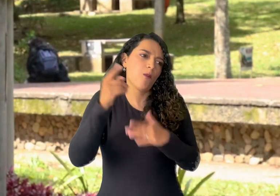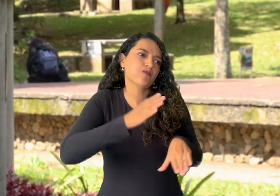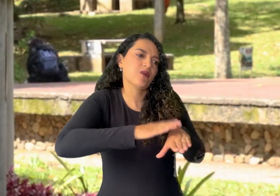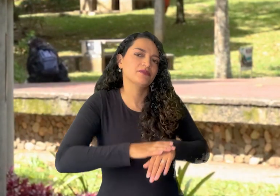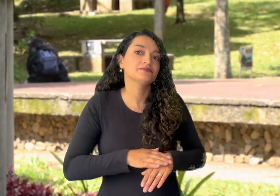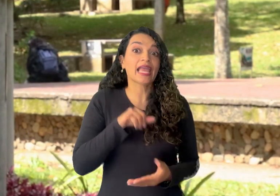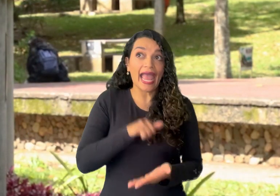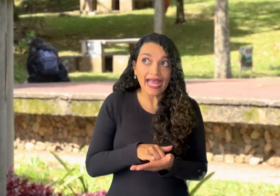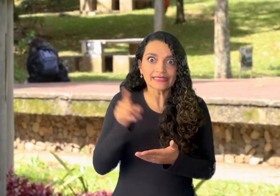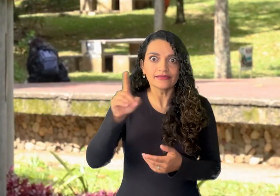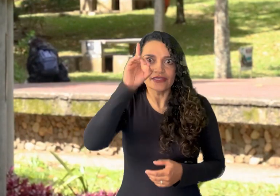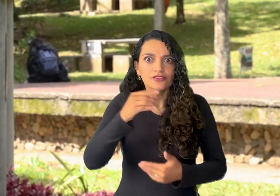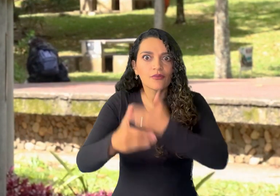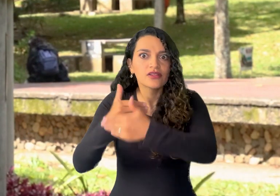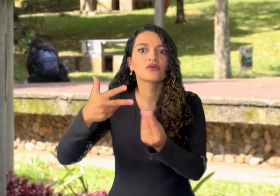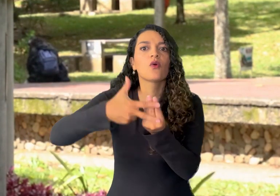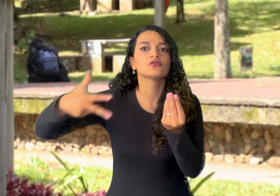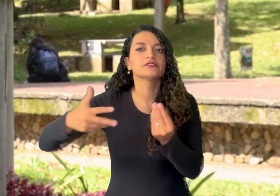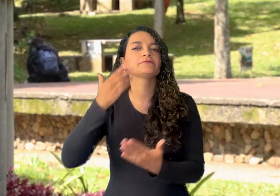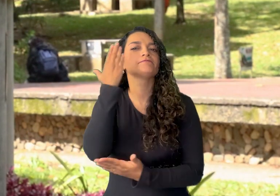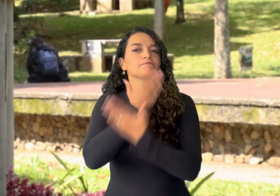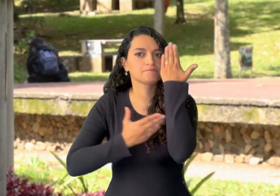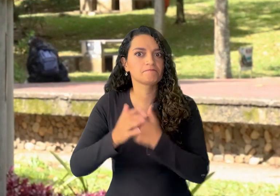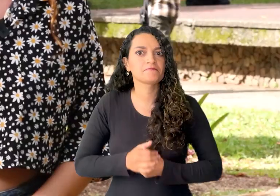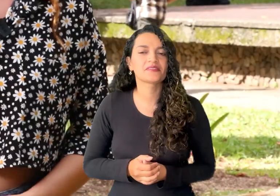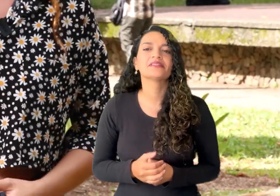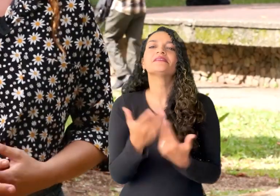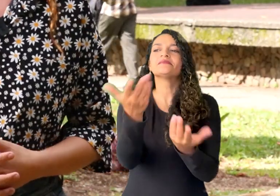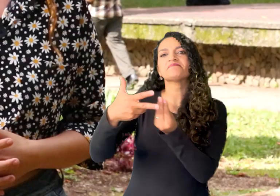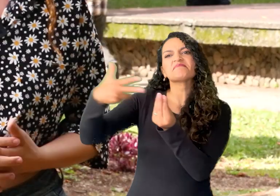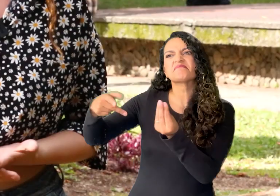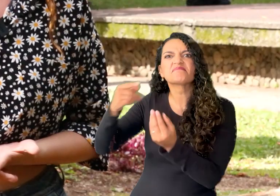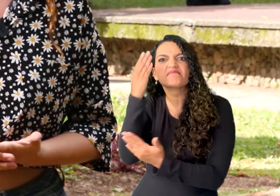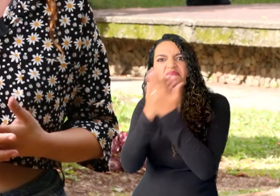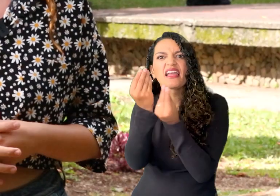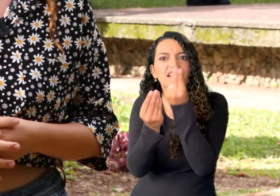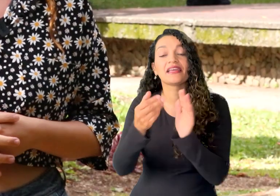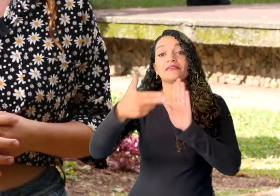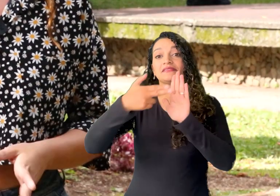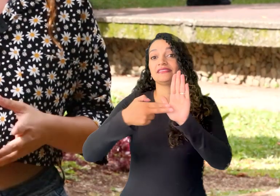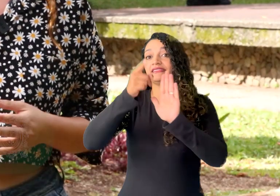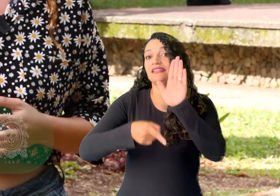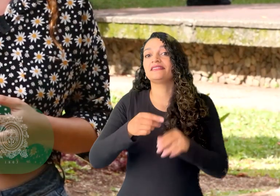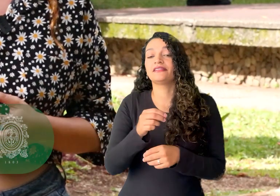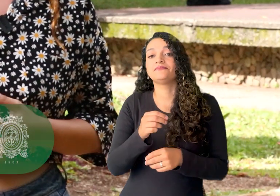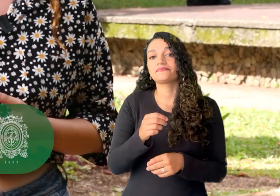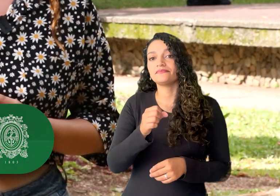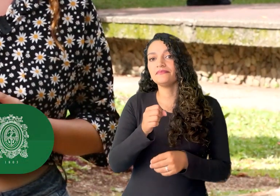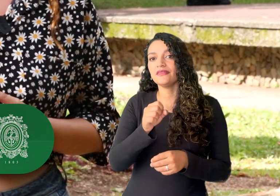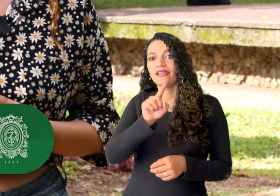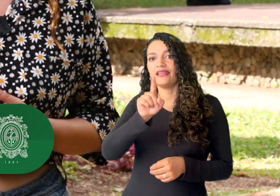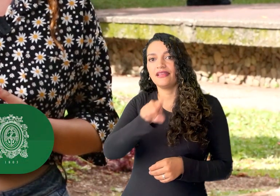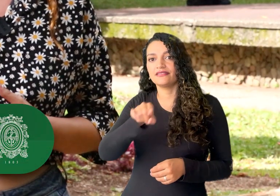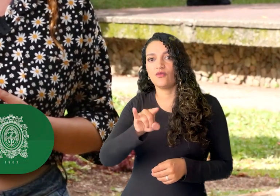ambos juicios. Esta decisión fue revisada por la Corte Constitucional. Entonces, ¿qué decidió la Corte? De acuerdo con la